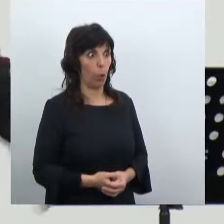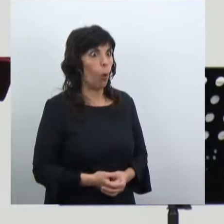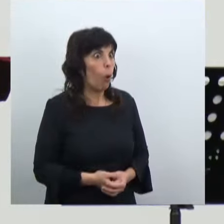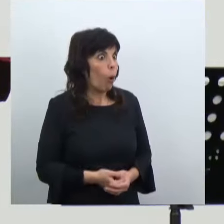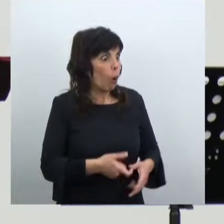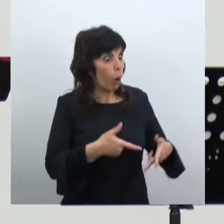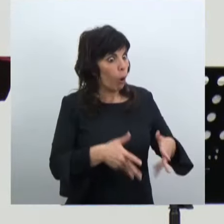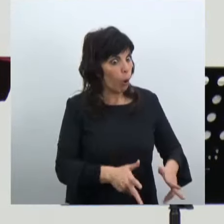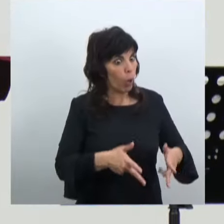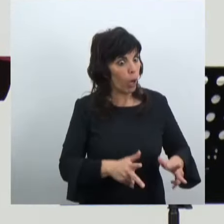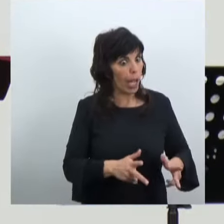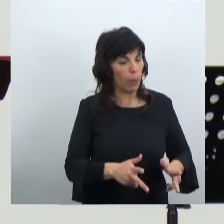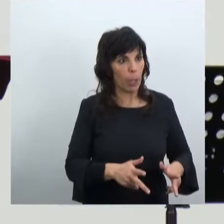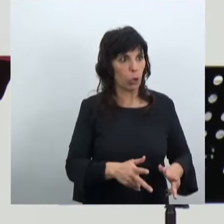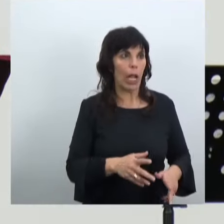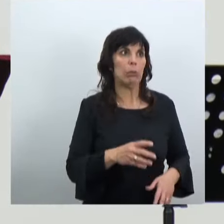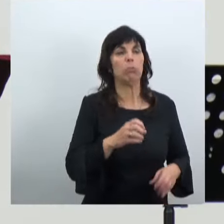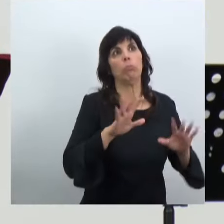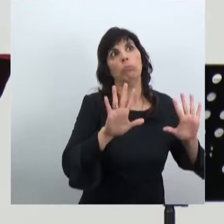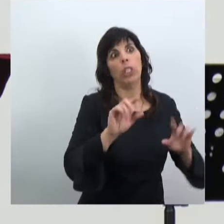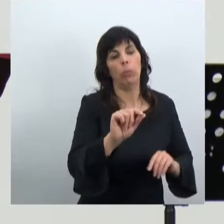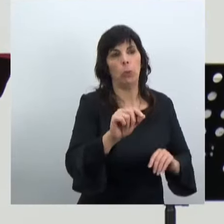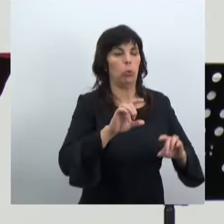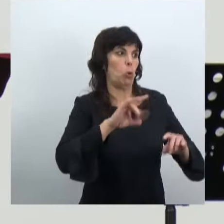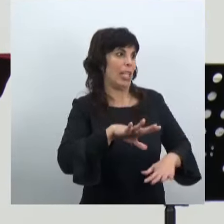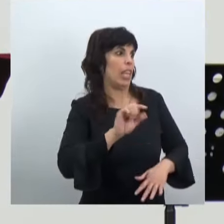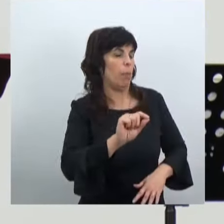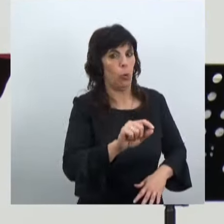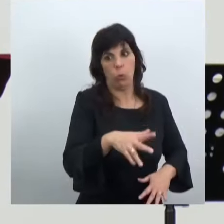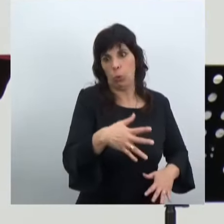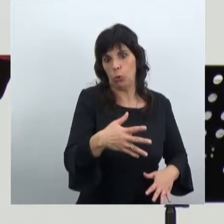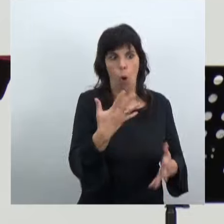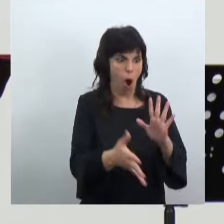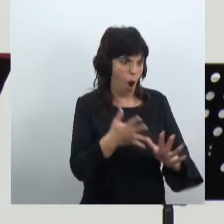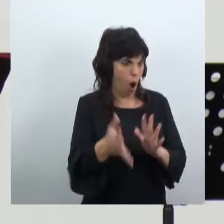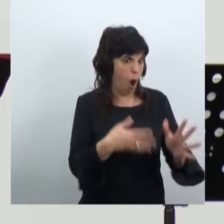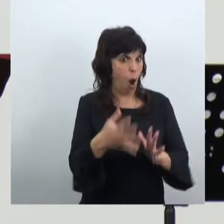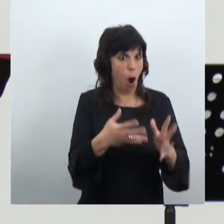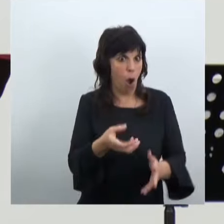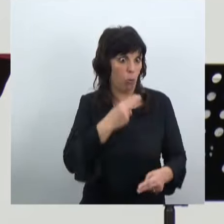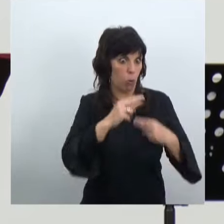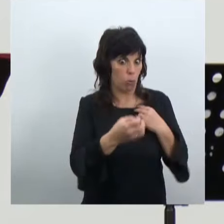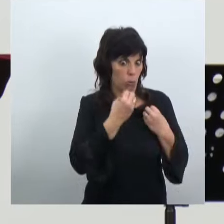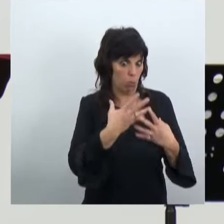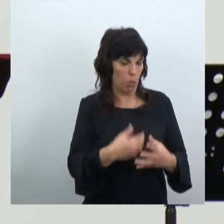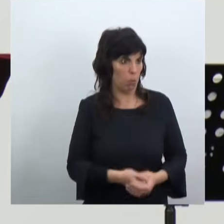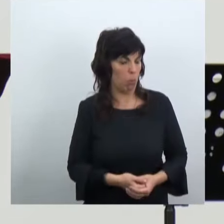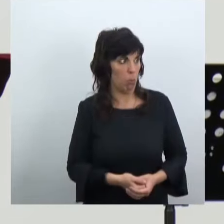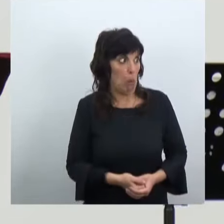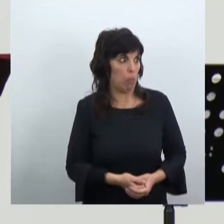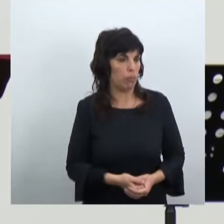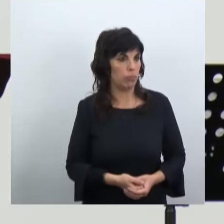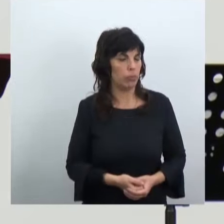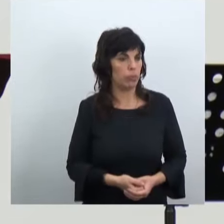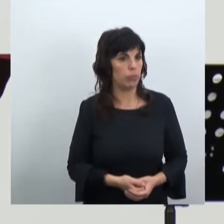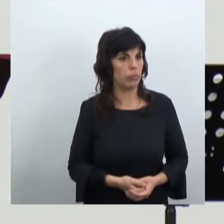5, 15 minutos, ¿no? Carlos, ¿estás por ahí? O 20 minutos, habló uno, ¿no? ¿Sí o no?